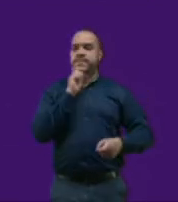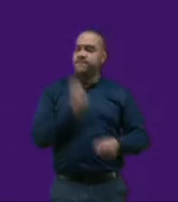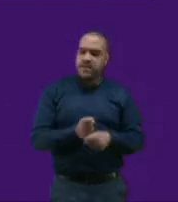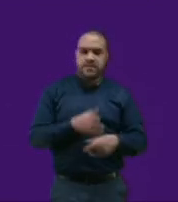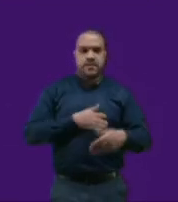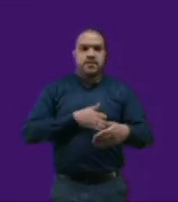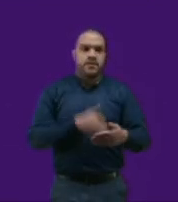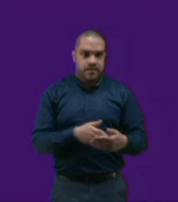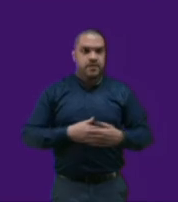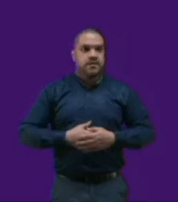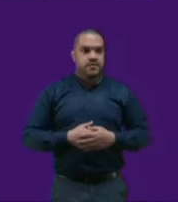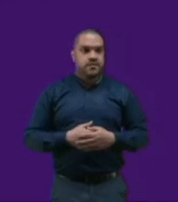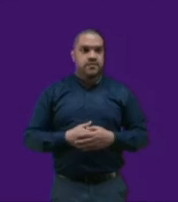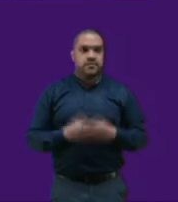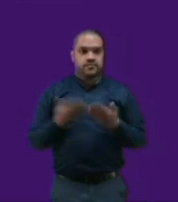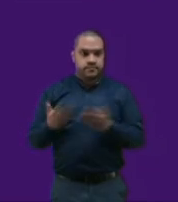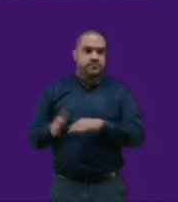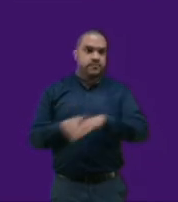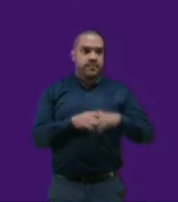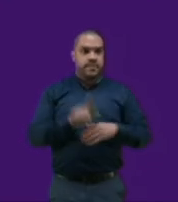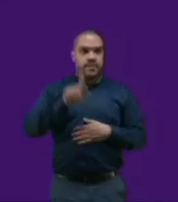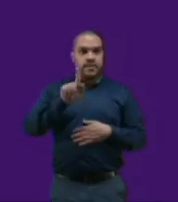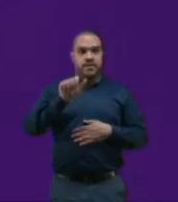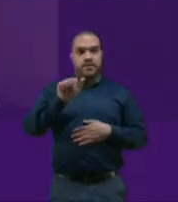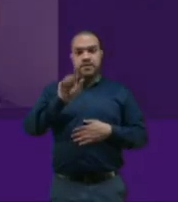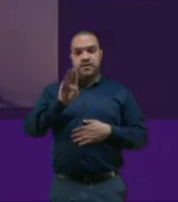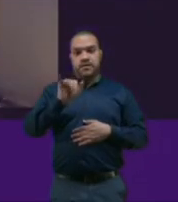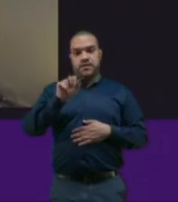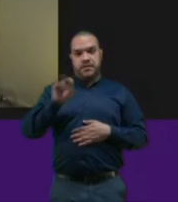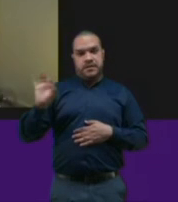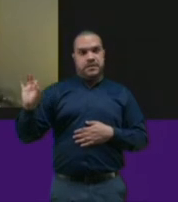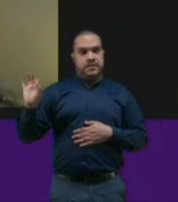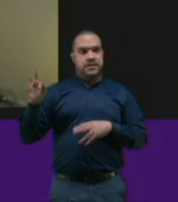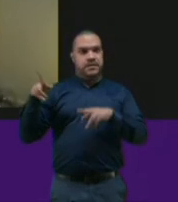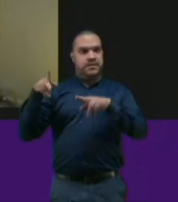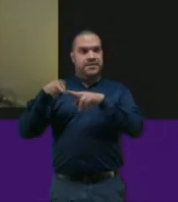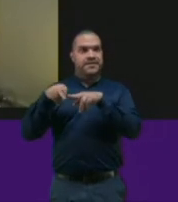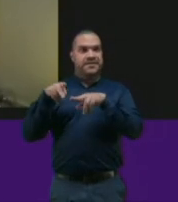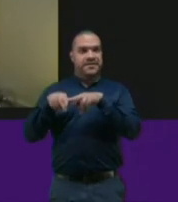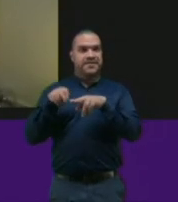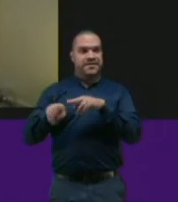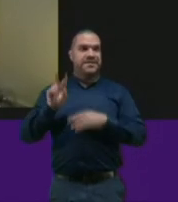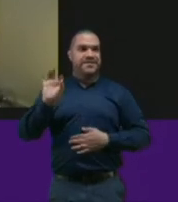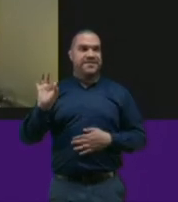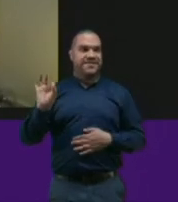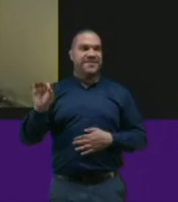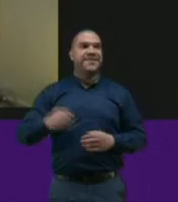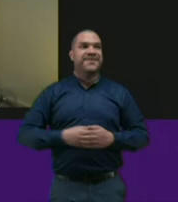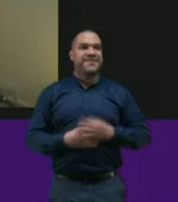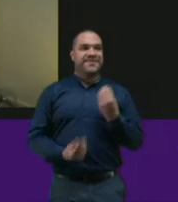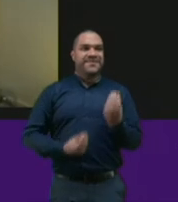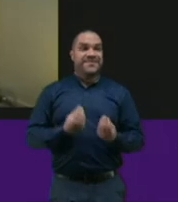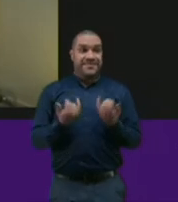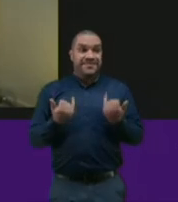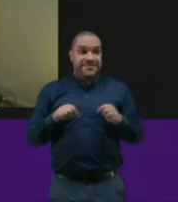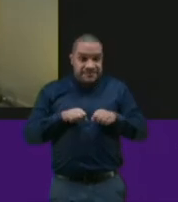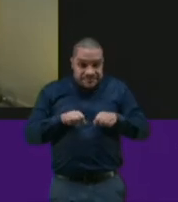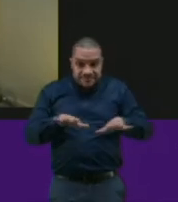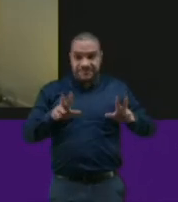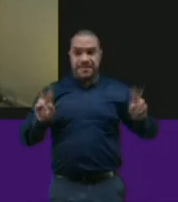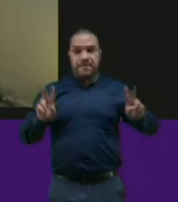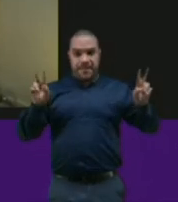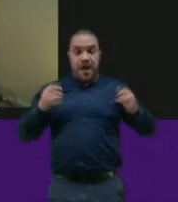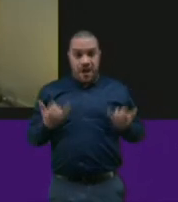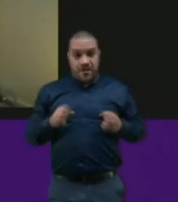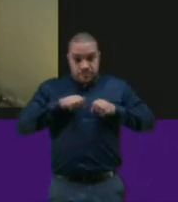pregunta. Fabián. Voy a pasar a la segunda. No, dame un segundo. Me va a tocar interrumpirte porque como vamos al aire ahorita